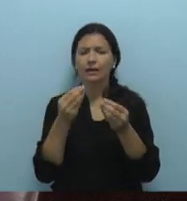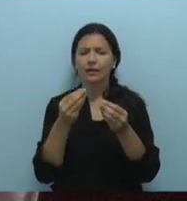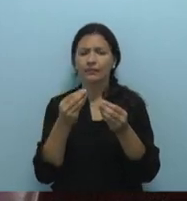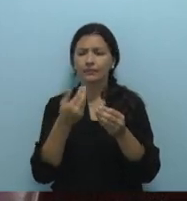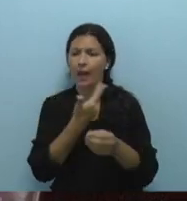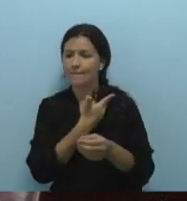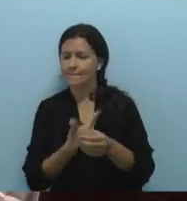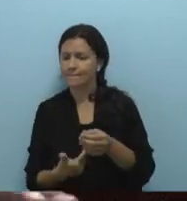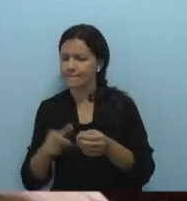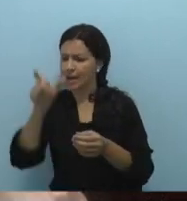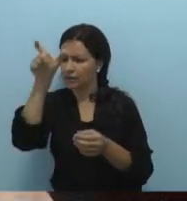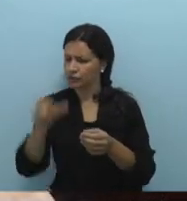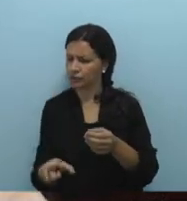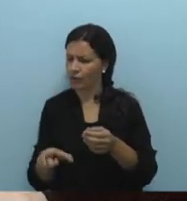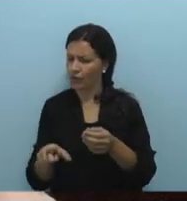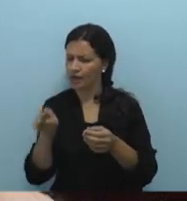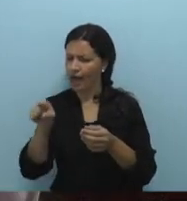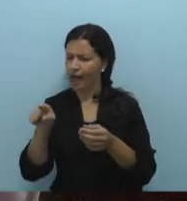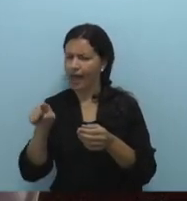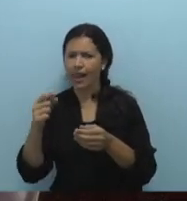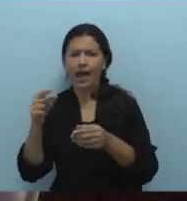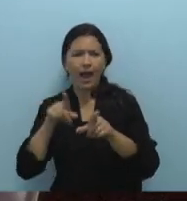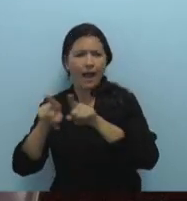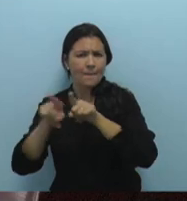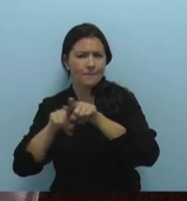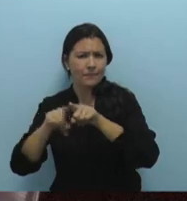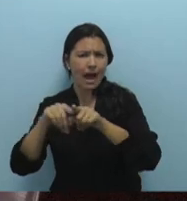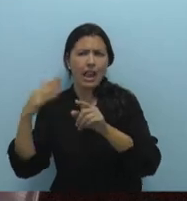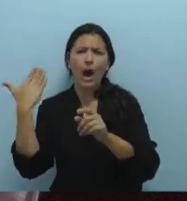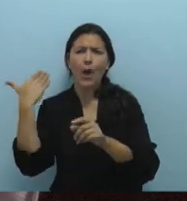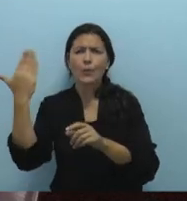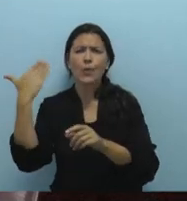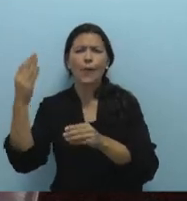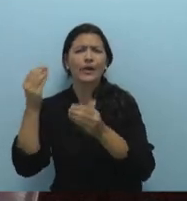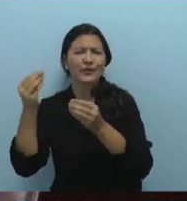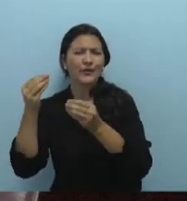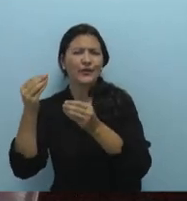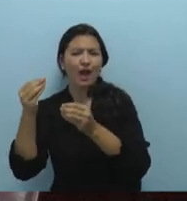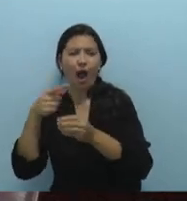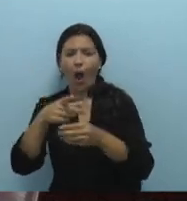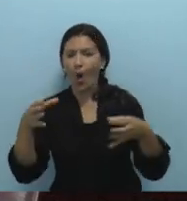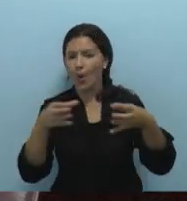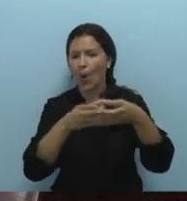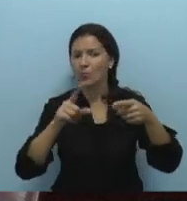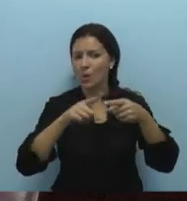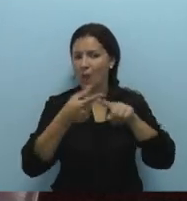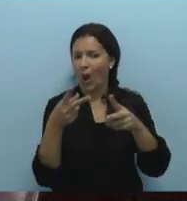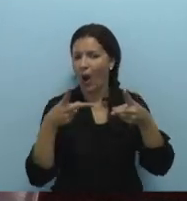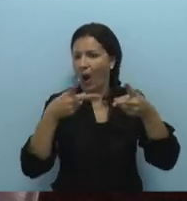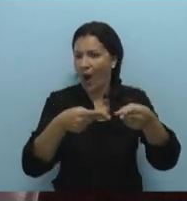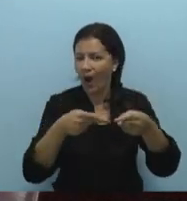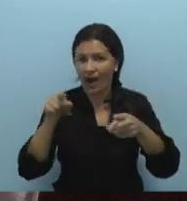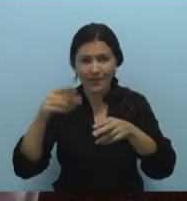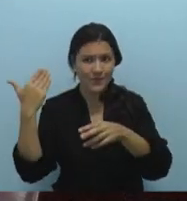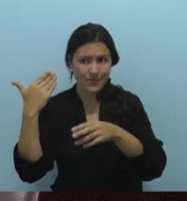que prometió ajustar a la casta se está apoyando en sus socios políticos y en sectores, en